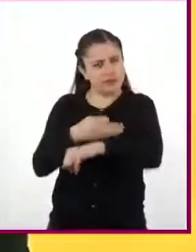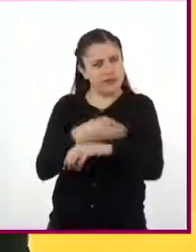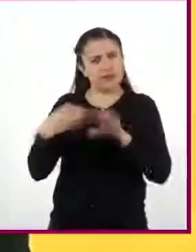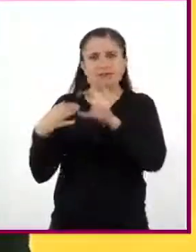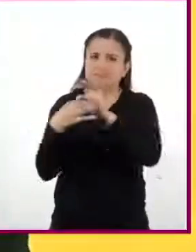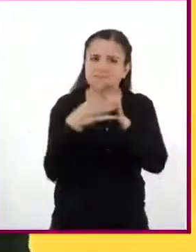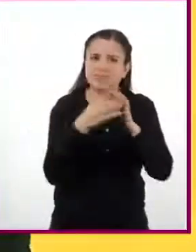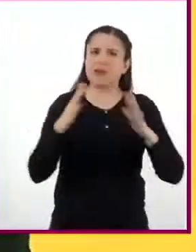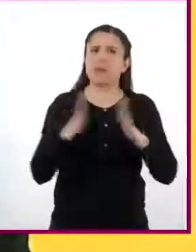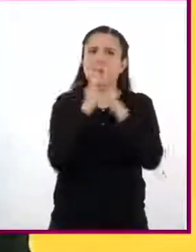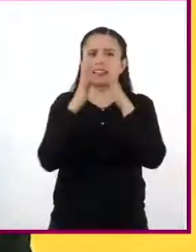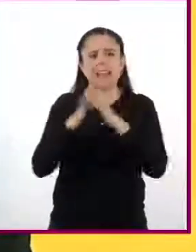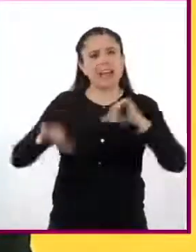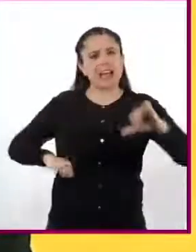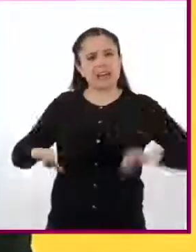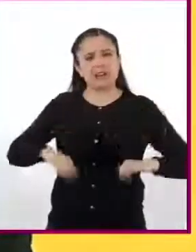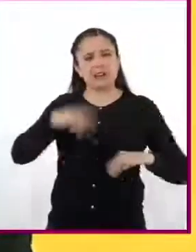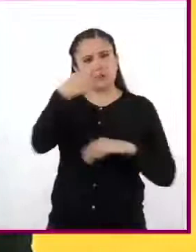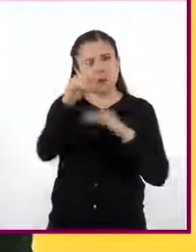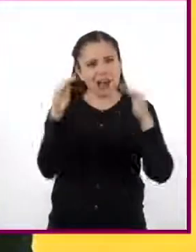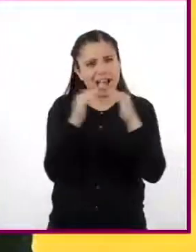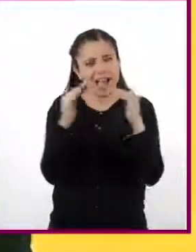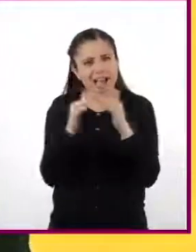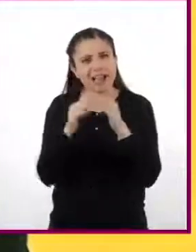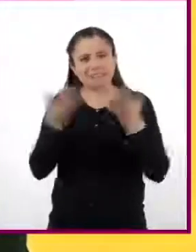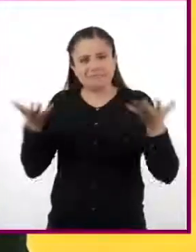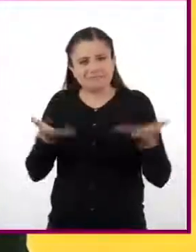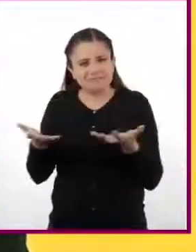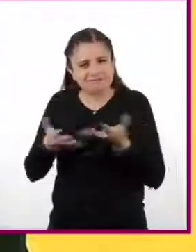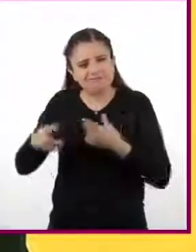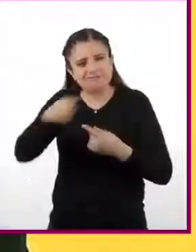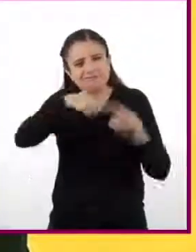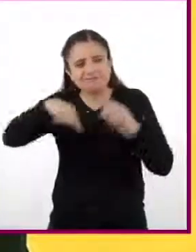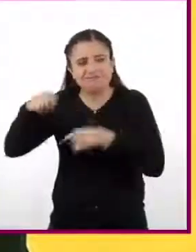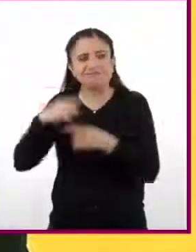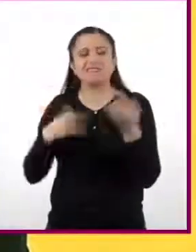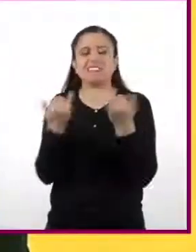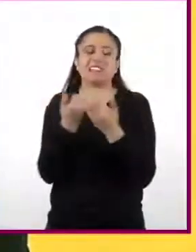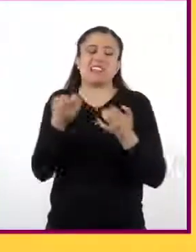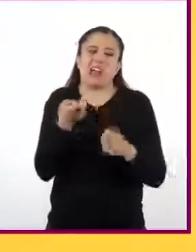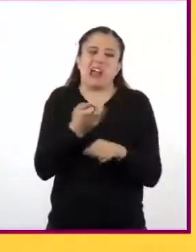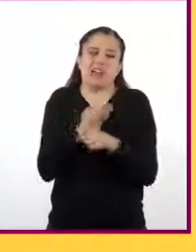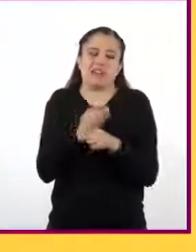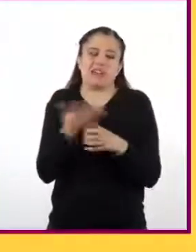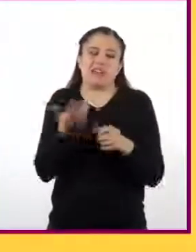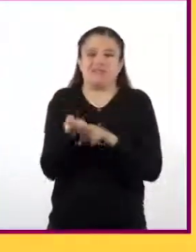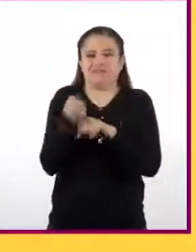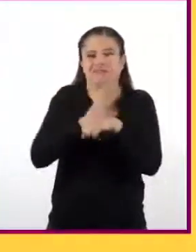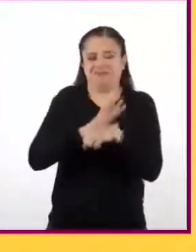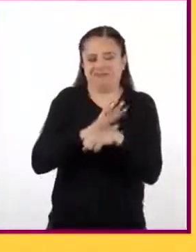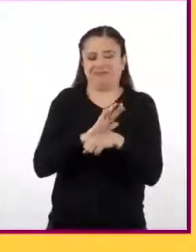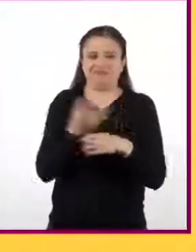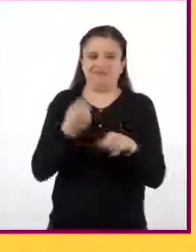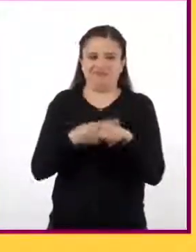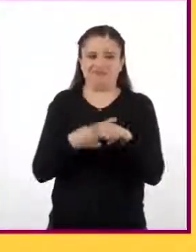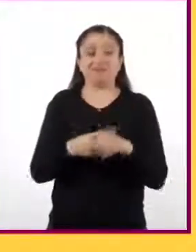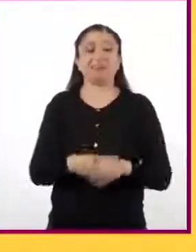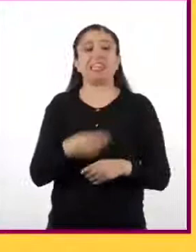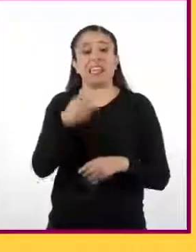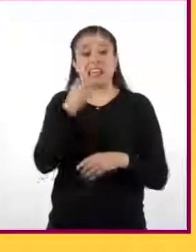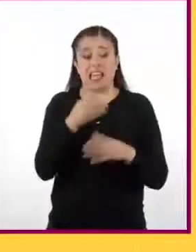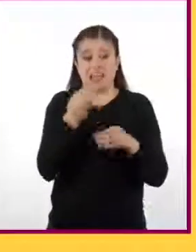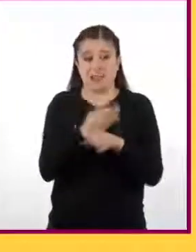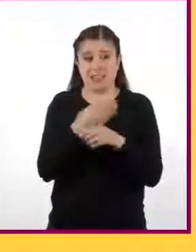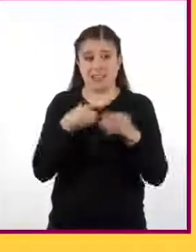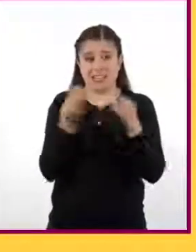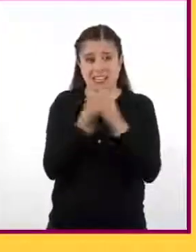participar en las actividades dentro de su hogar, sobre todo ante este tiempo de contingencia. Esta sesión está dedicada